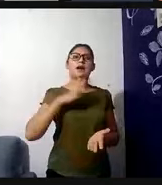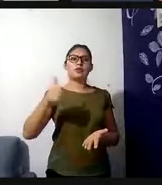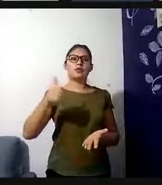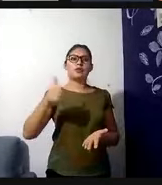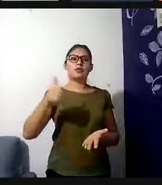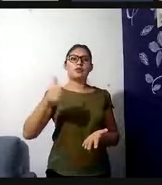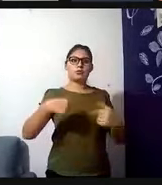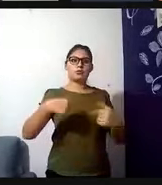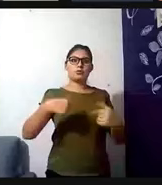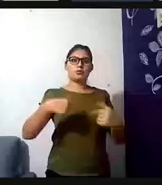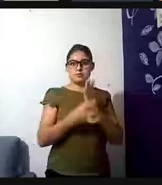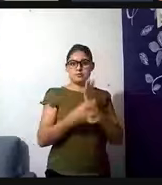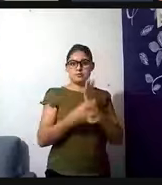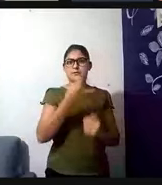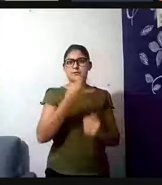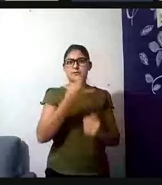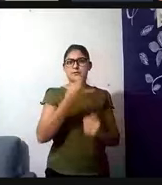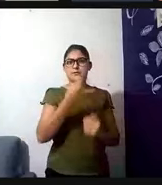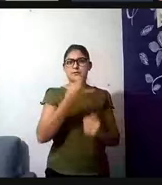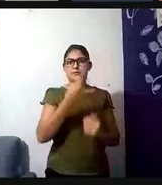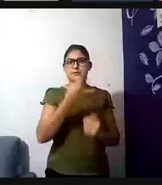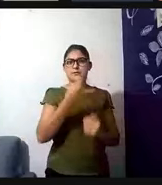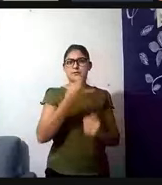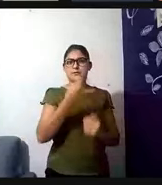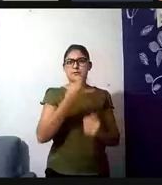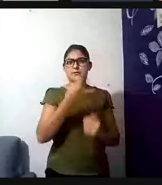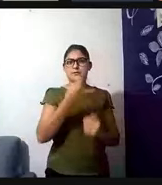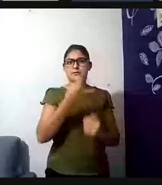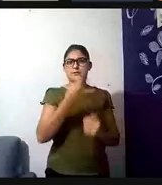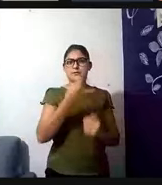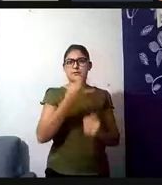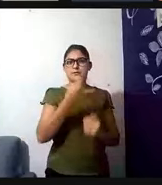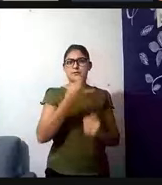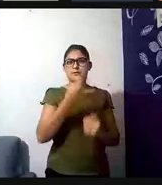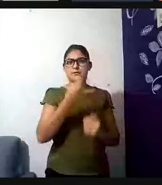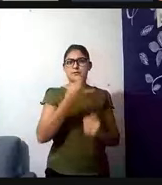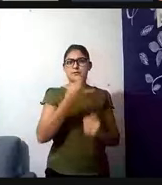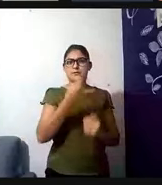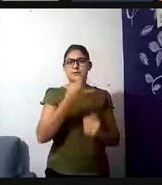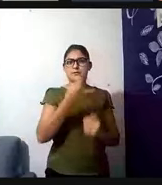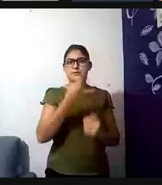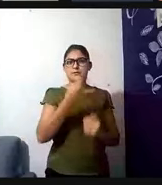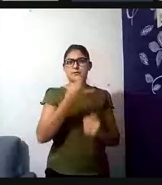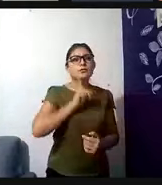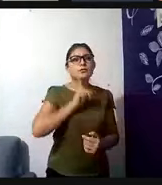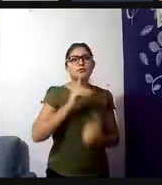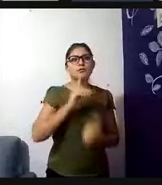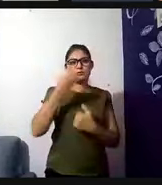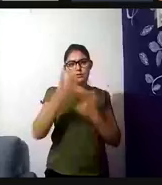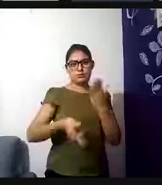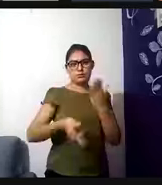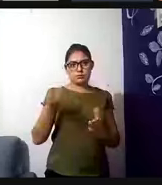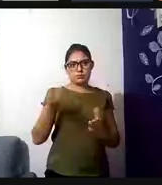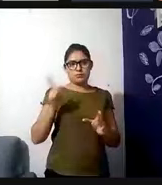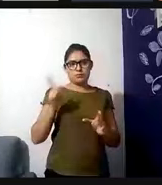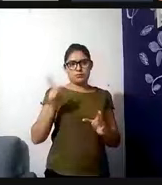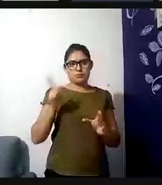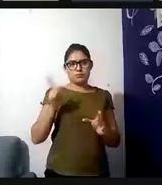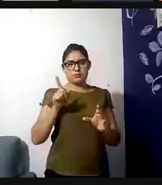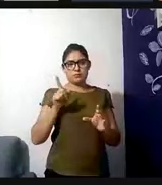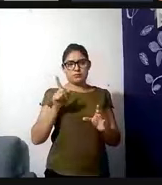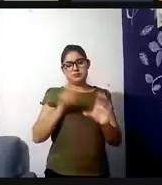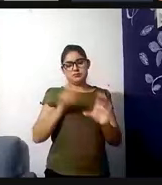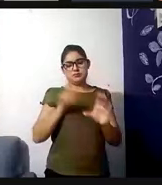niñas y los niños que regresan a clases, hay que resaltar el tema de que el virus no es igual de peligroso en esa edad que en otras